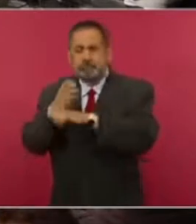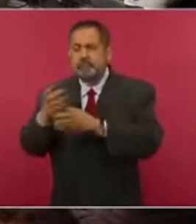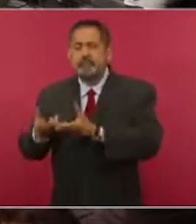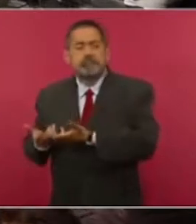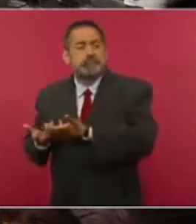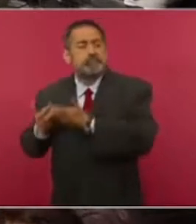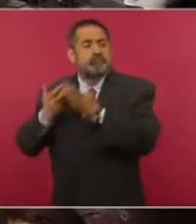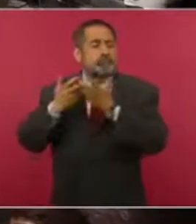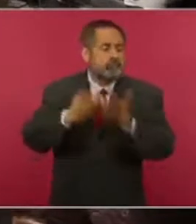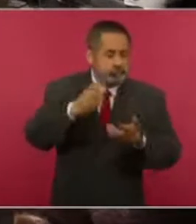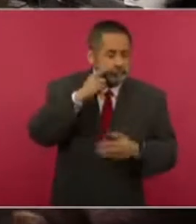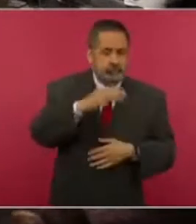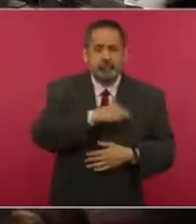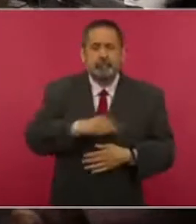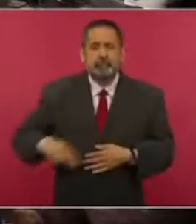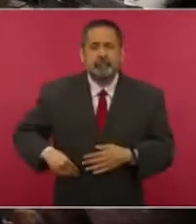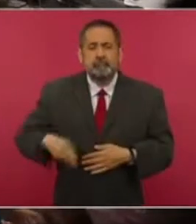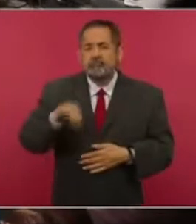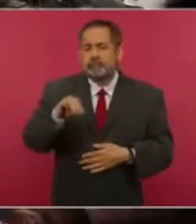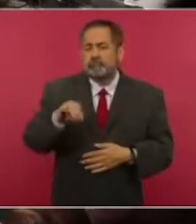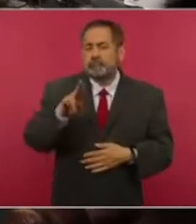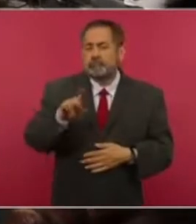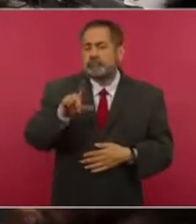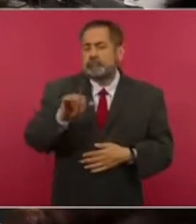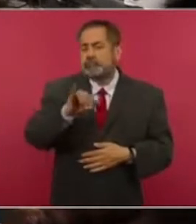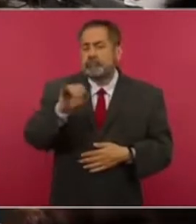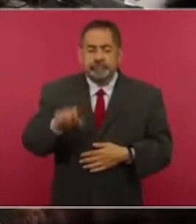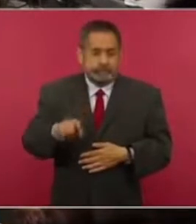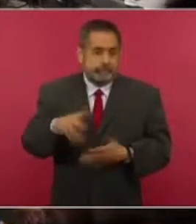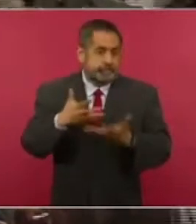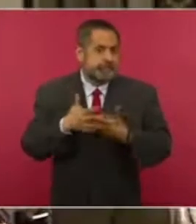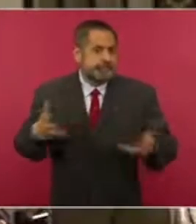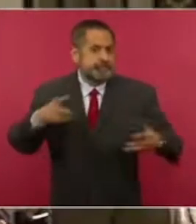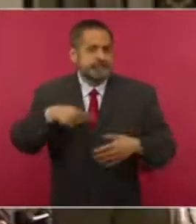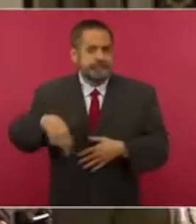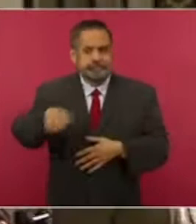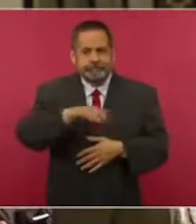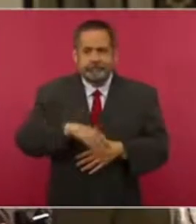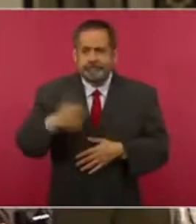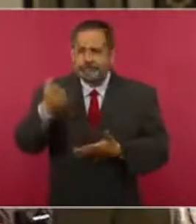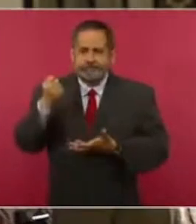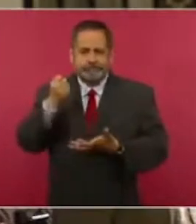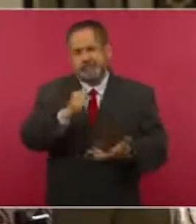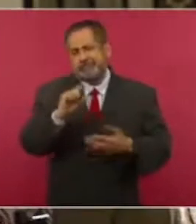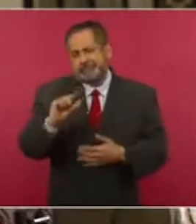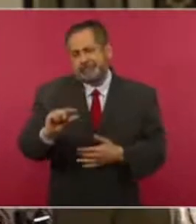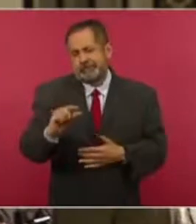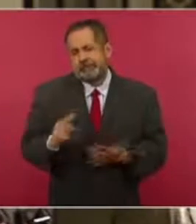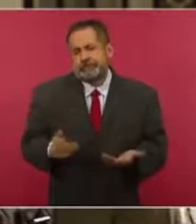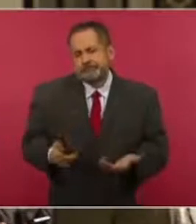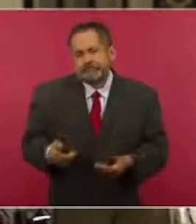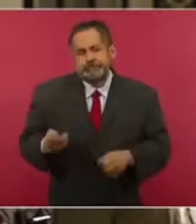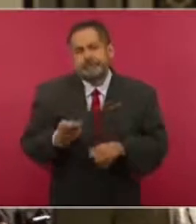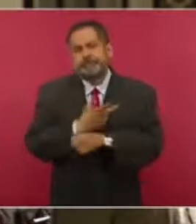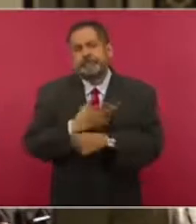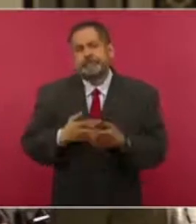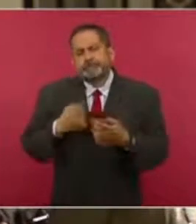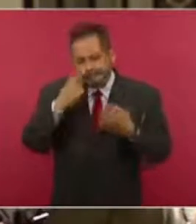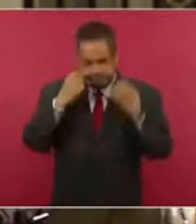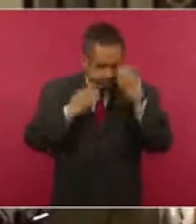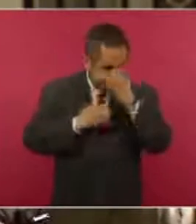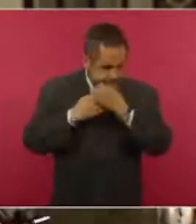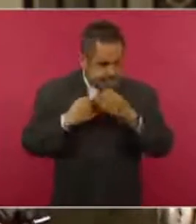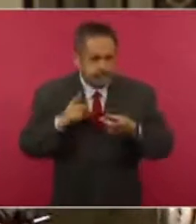un diagnóstico en el municipio de Mulegé, uno de los más grandes del país con la menor inversión pública. ¿Qué ha pasado con ese